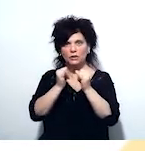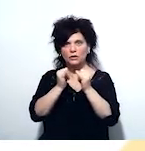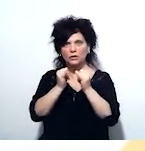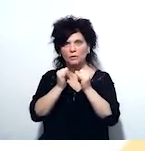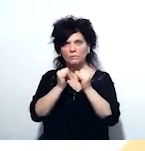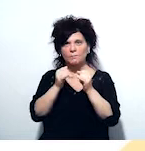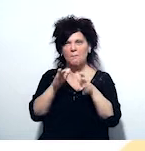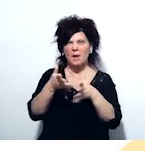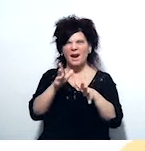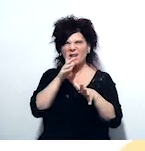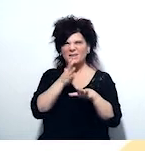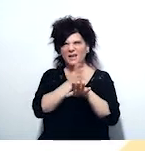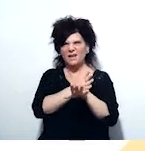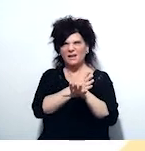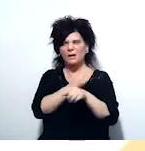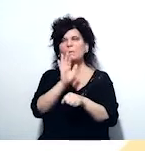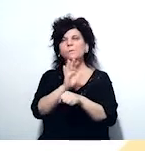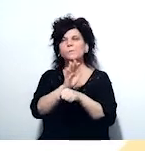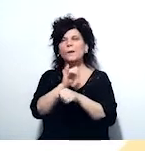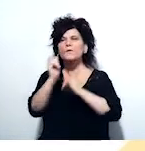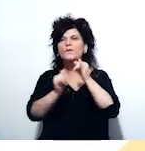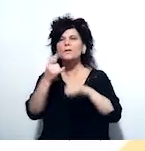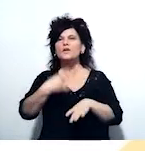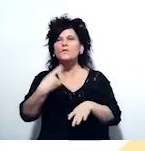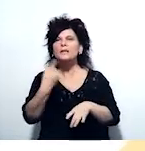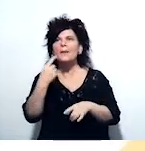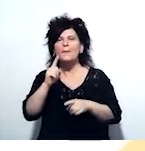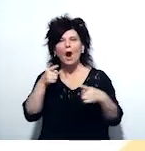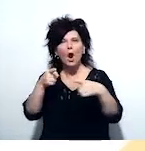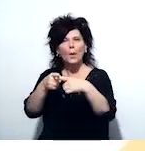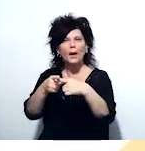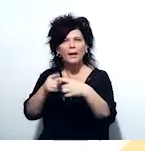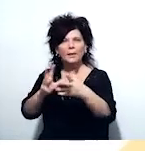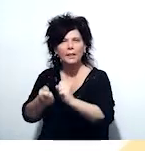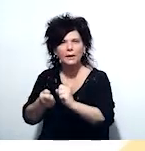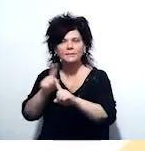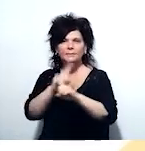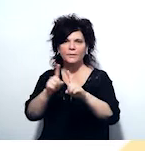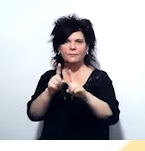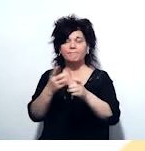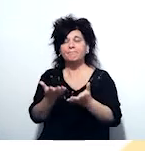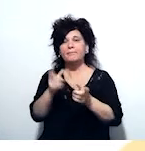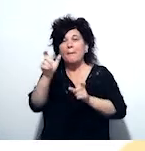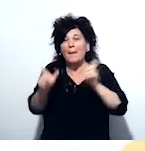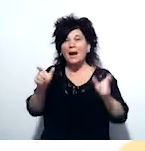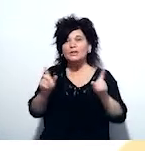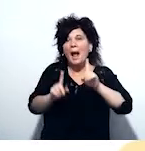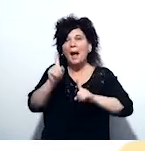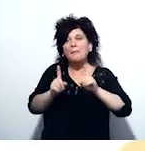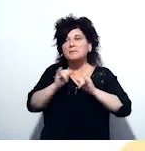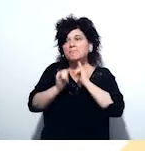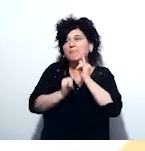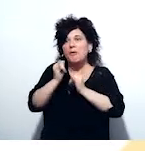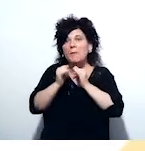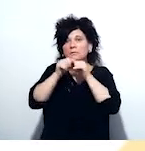parecido a disinformation, información que es falsa pero no creada para causar daño. Hay gente que a veces difunde información,